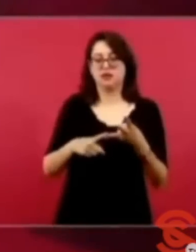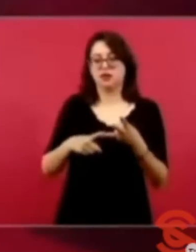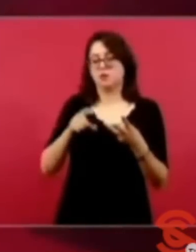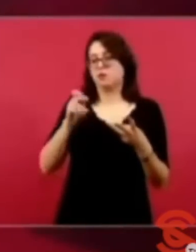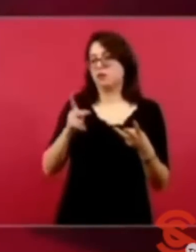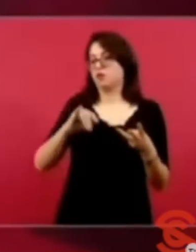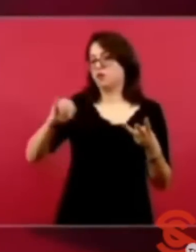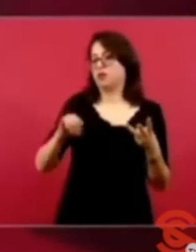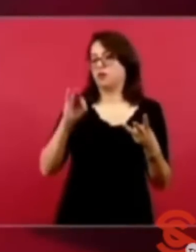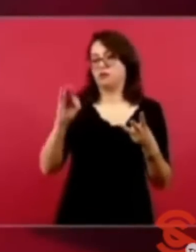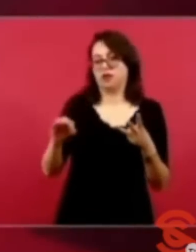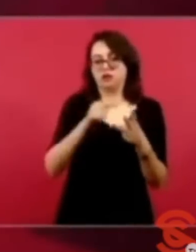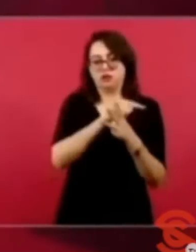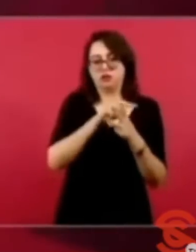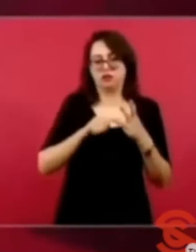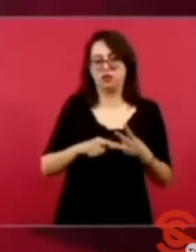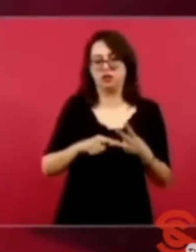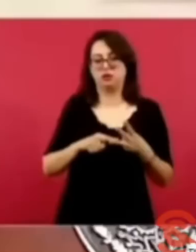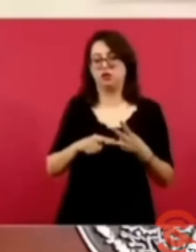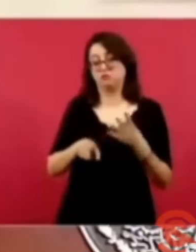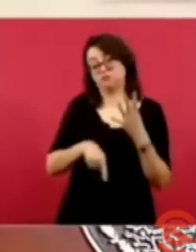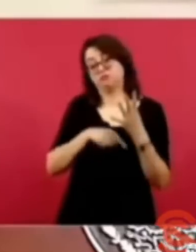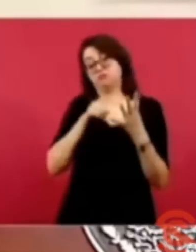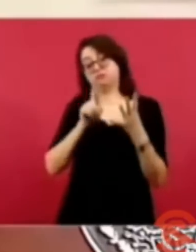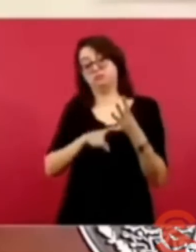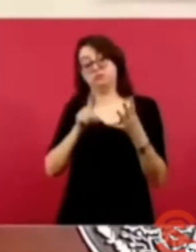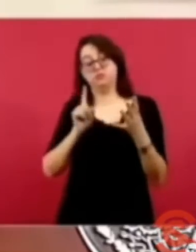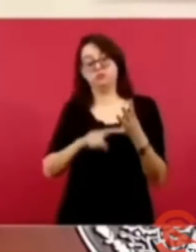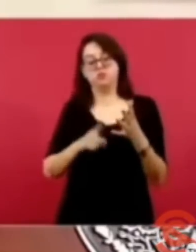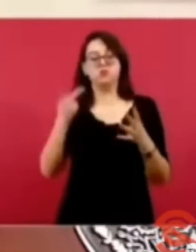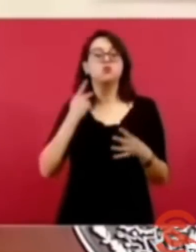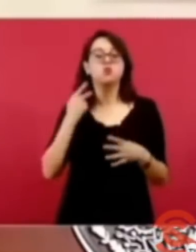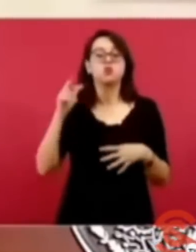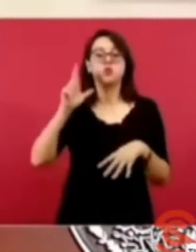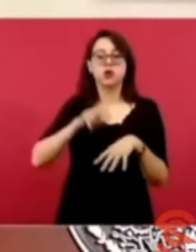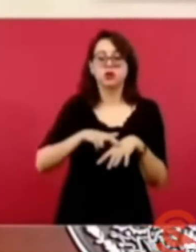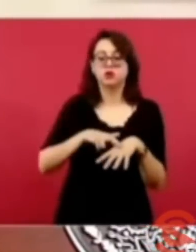Desde luego, la llamada procuraduría.